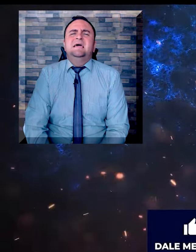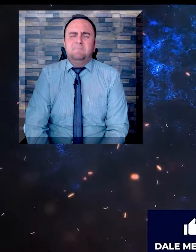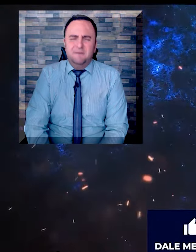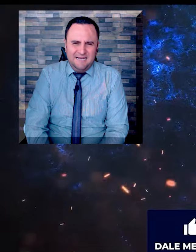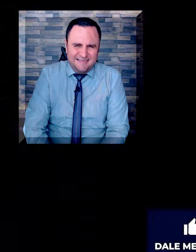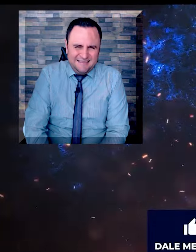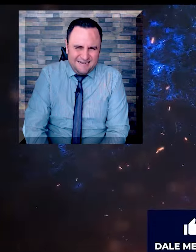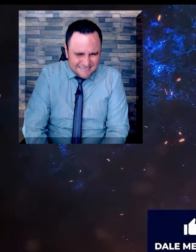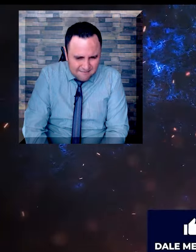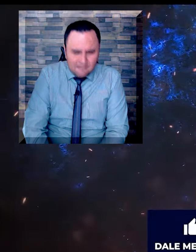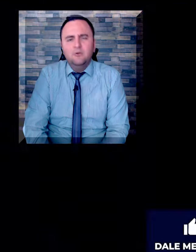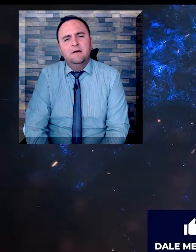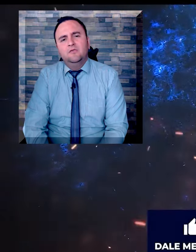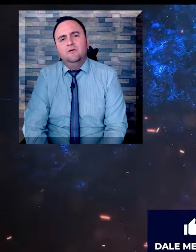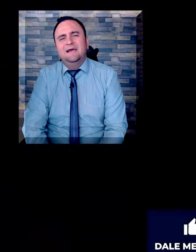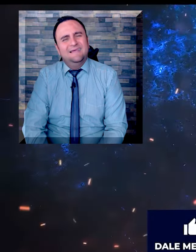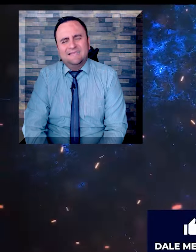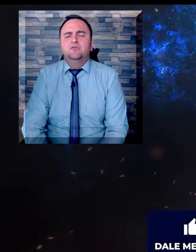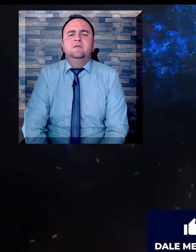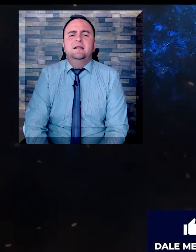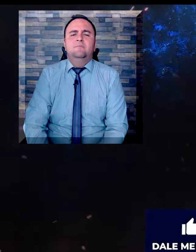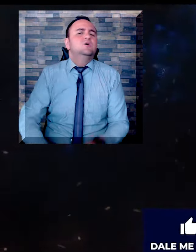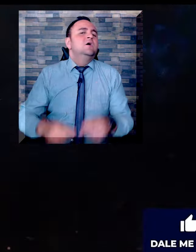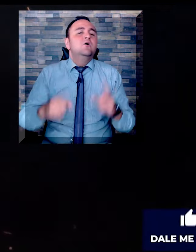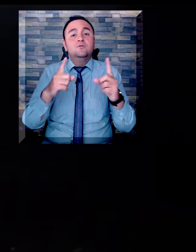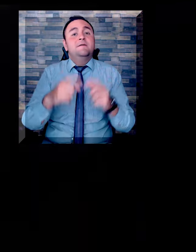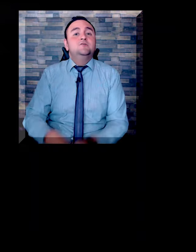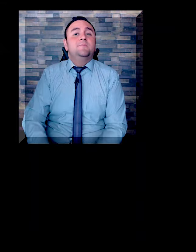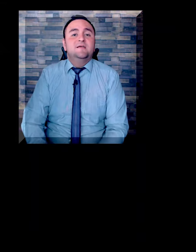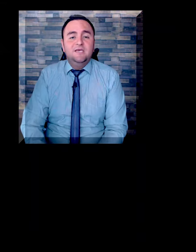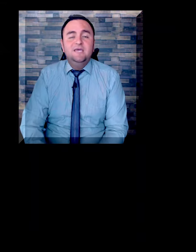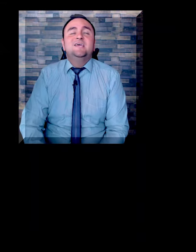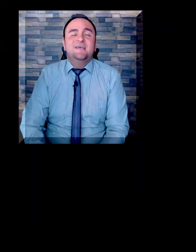la pereza y para que recibamos la victoria que tanto nos damos. Un abrazo para ti y que Dios.